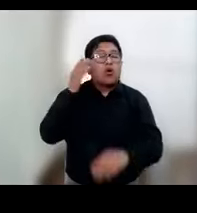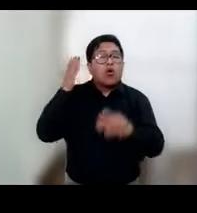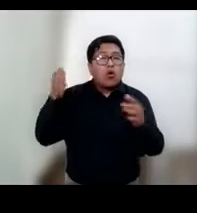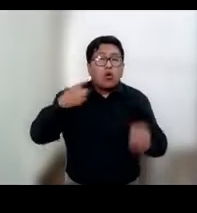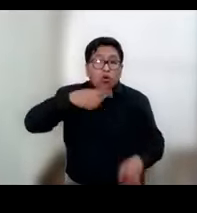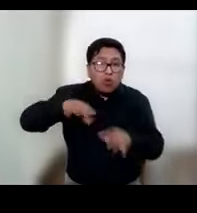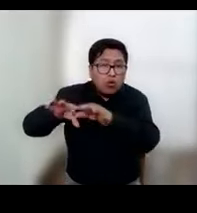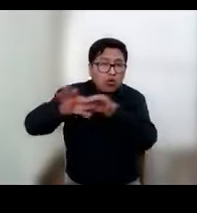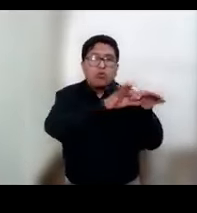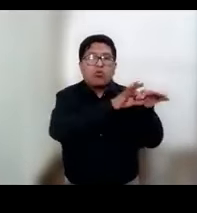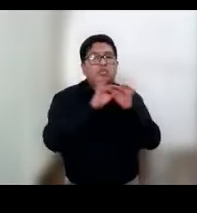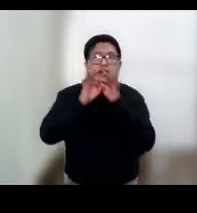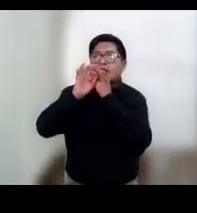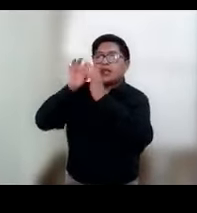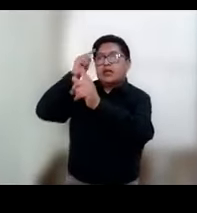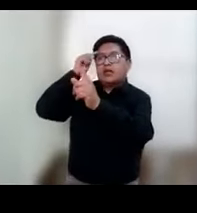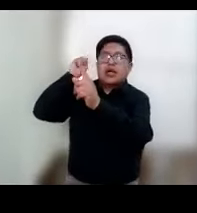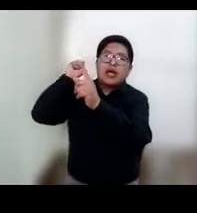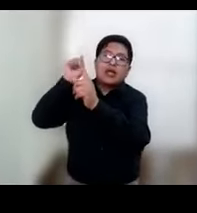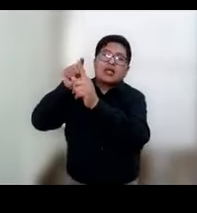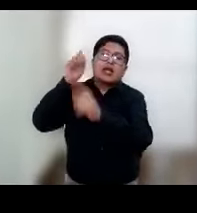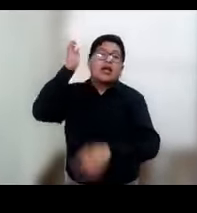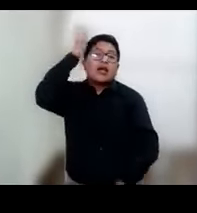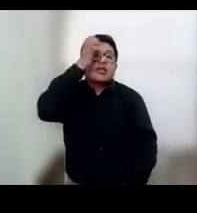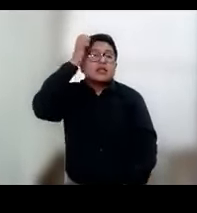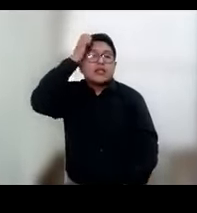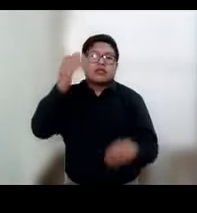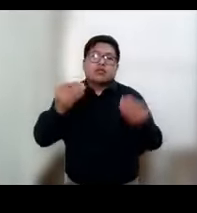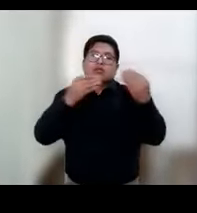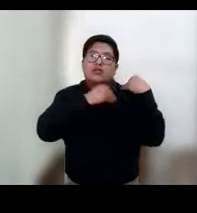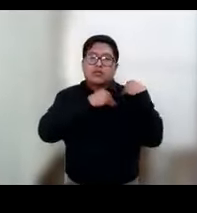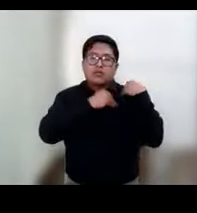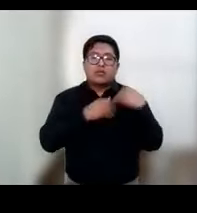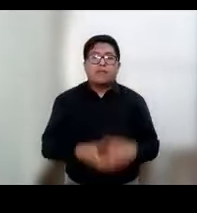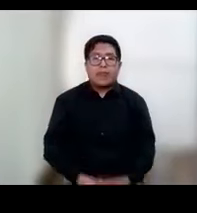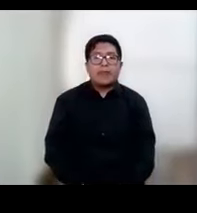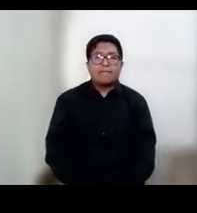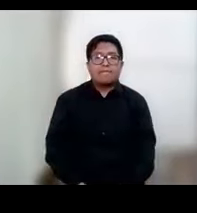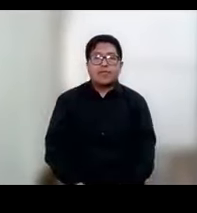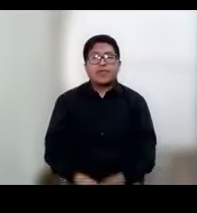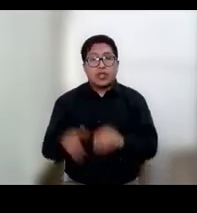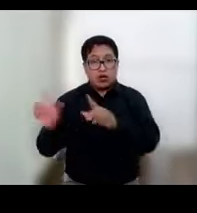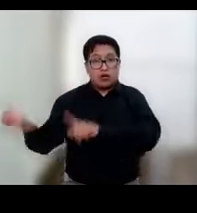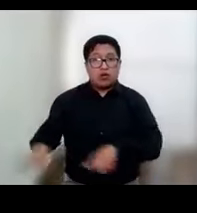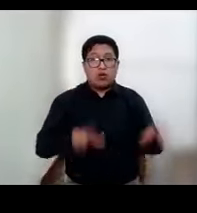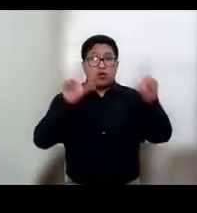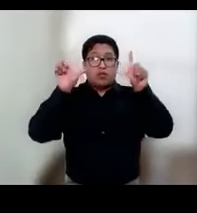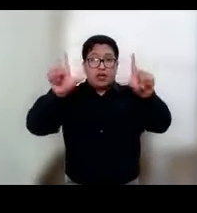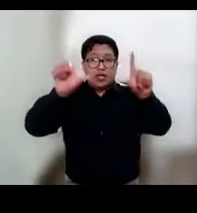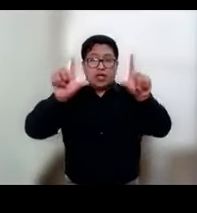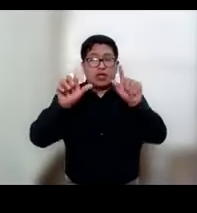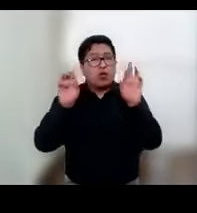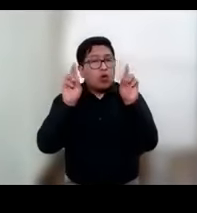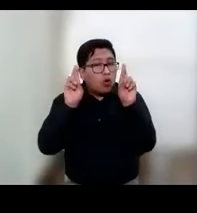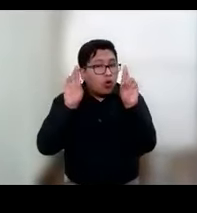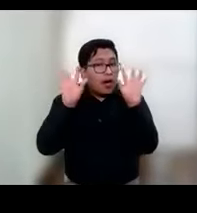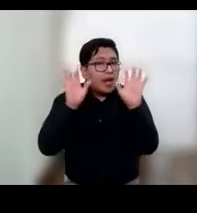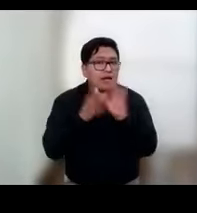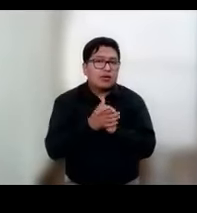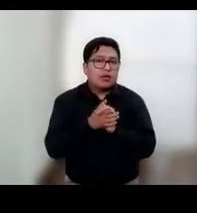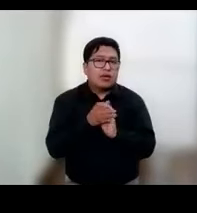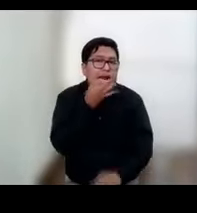juntas la mirada y las acciones para que los estados cumplan con su obligación me puede permitir compartir pantalla y espero que no vayan demasiado